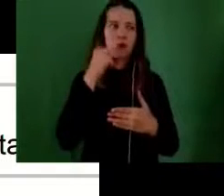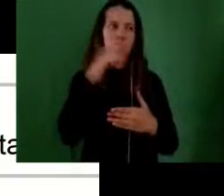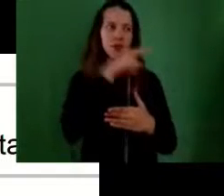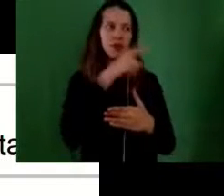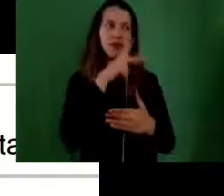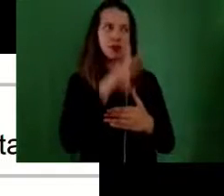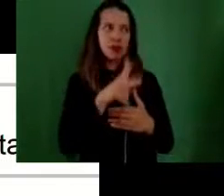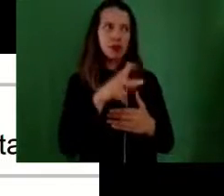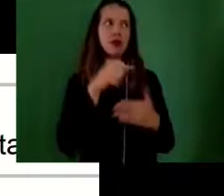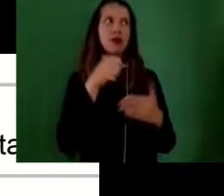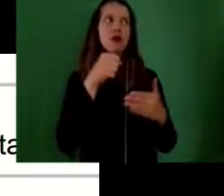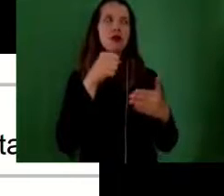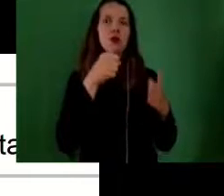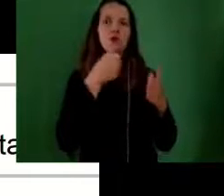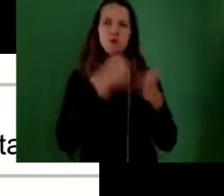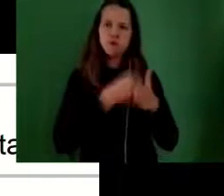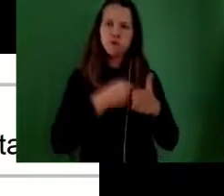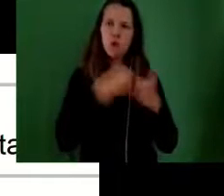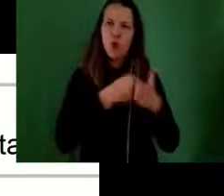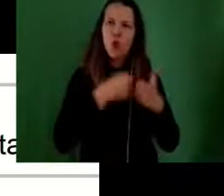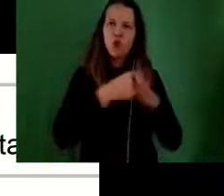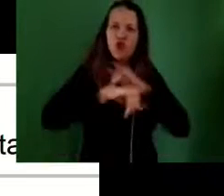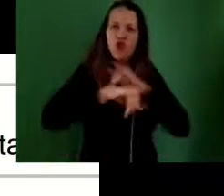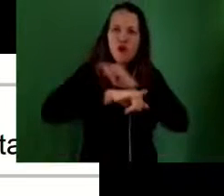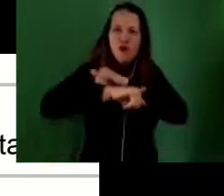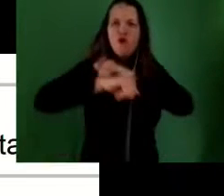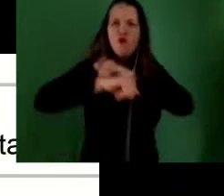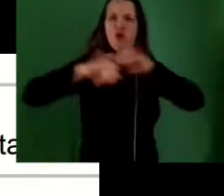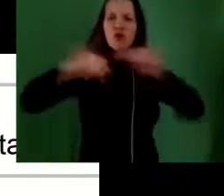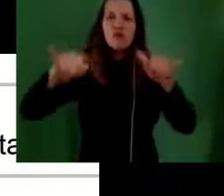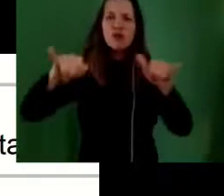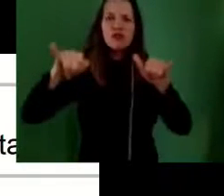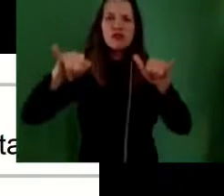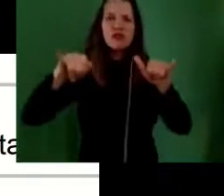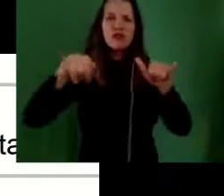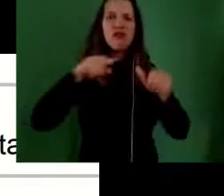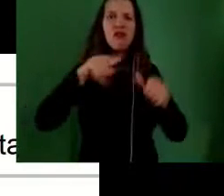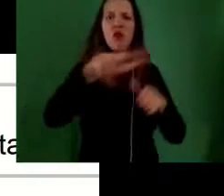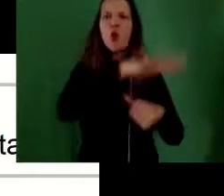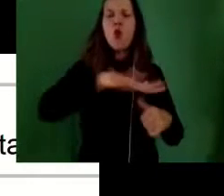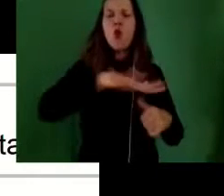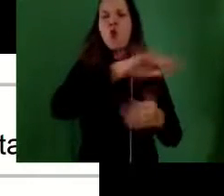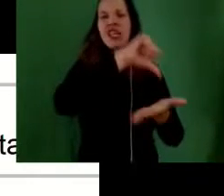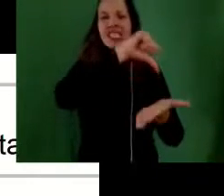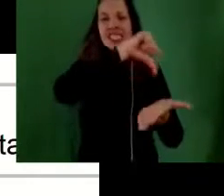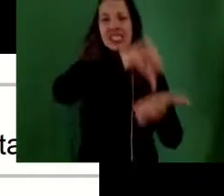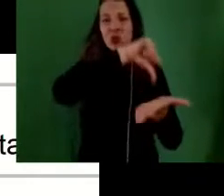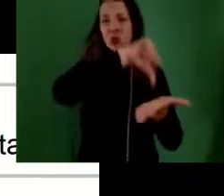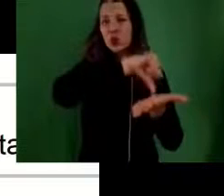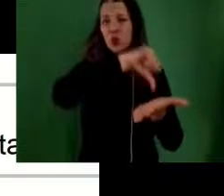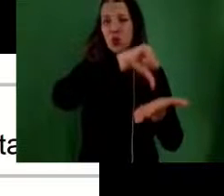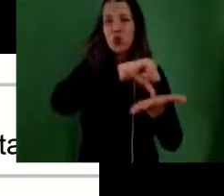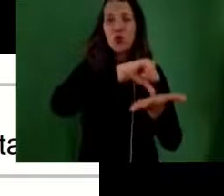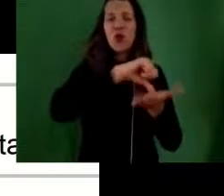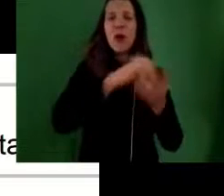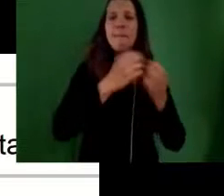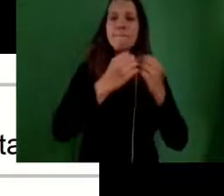el relevamiento de información en la ciudad, a medida que la ciudad va modificándose,